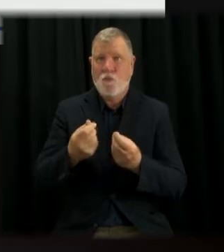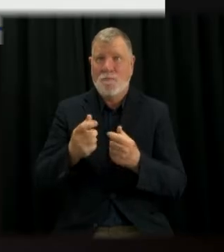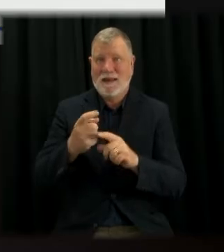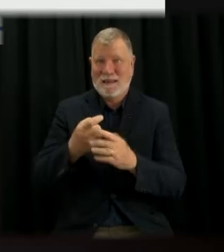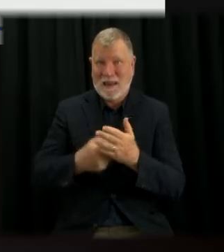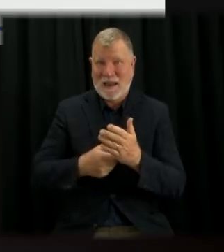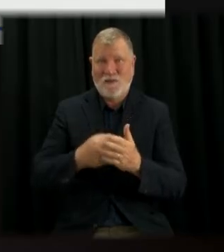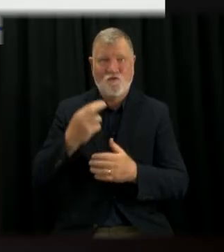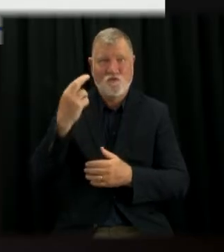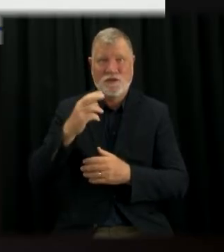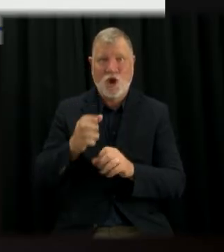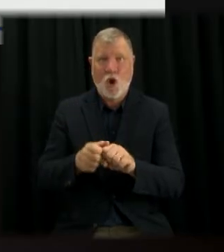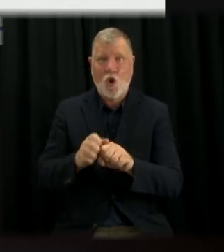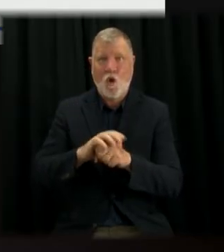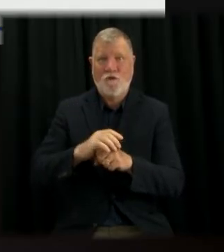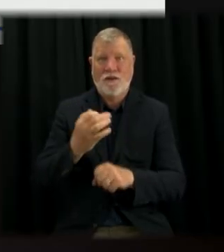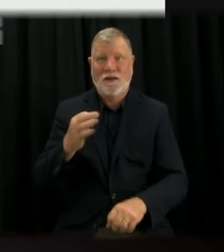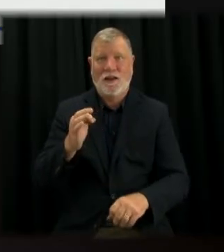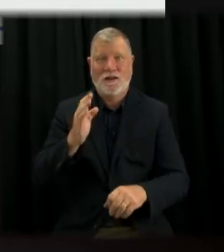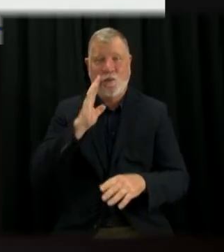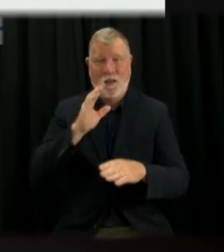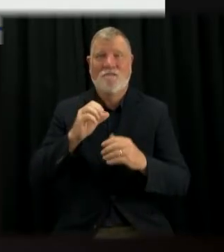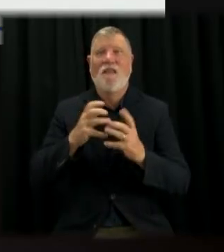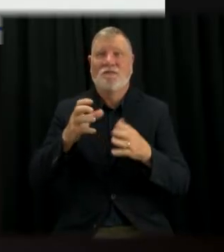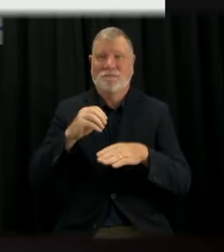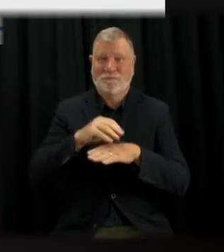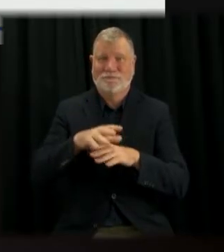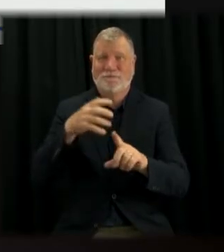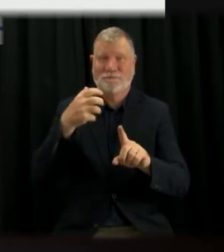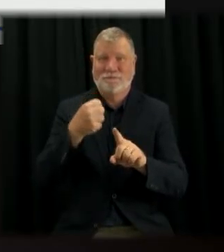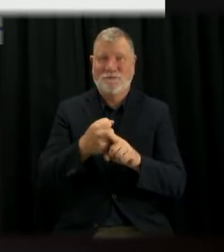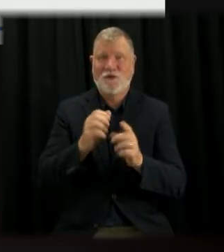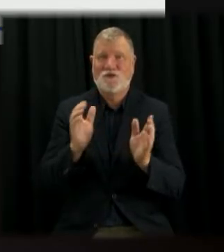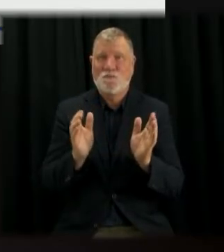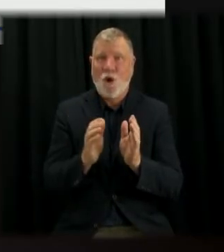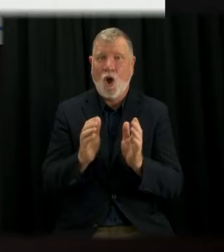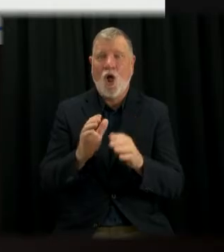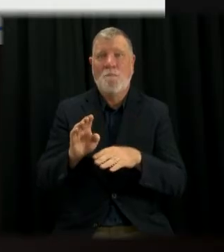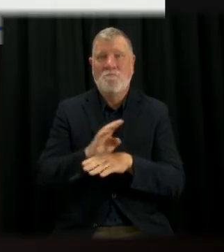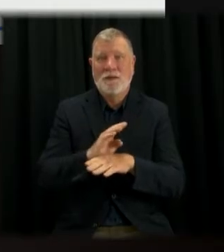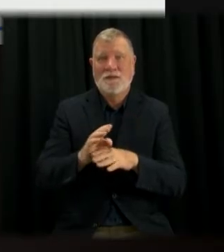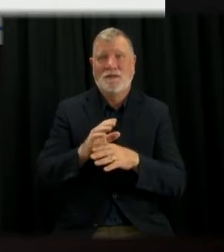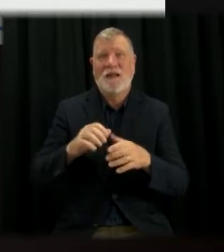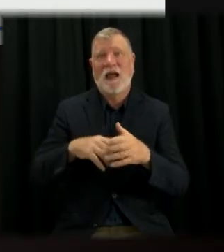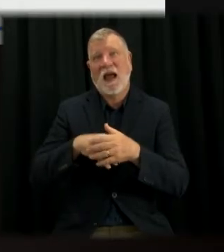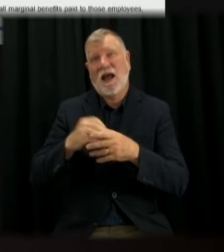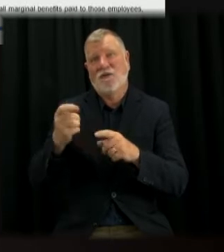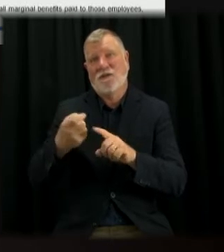y los impuestos de propiedad por COVID-19, que ha tenido un gran impacto